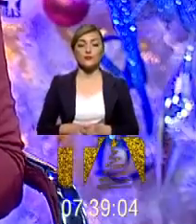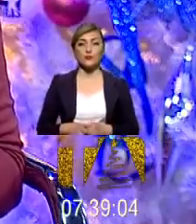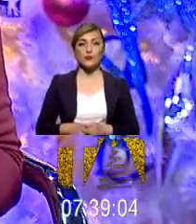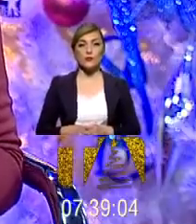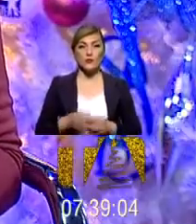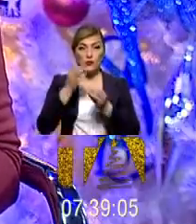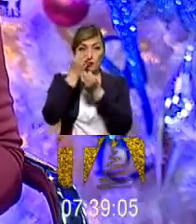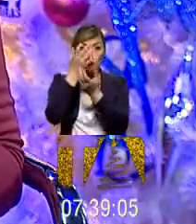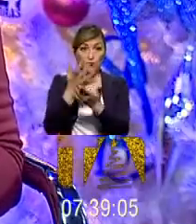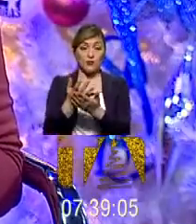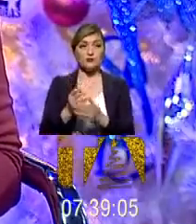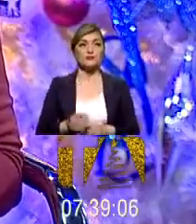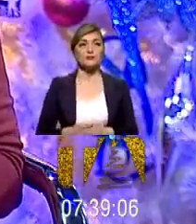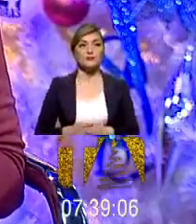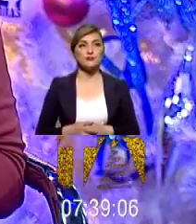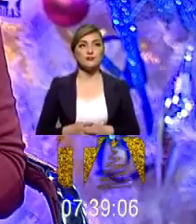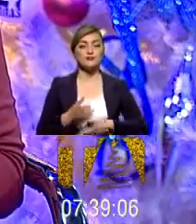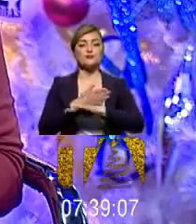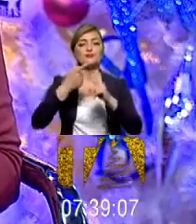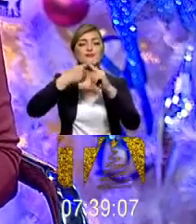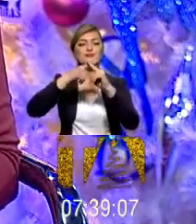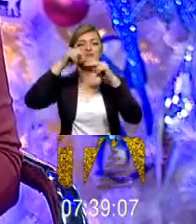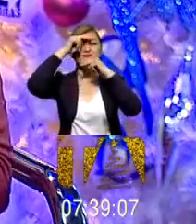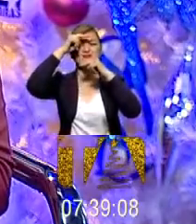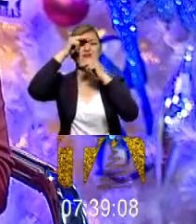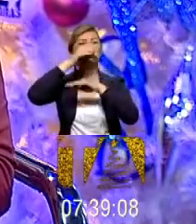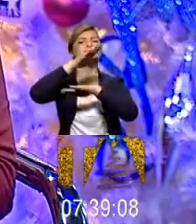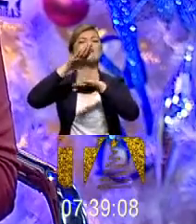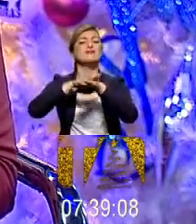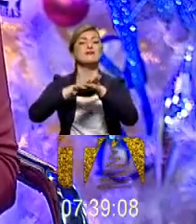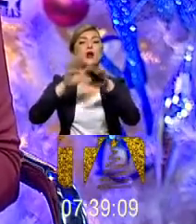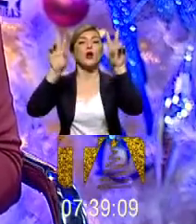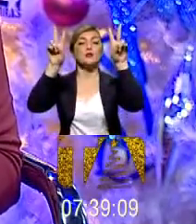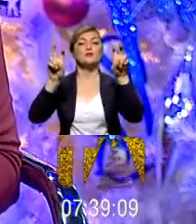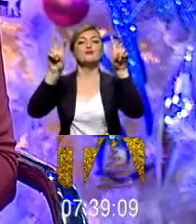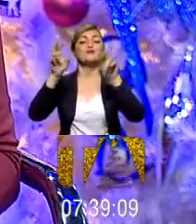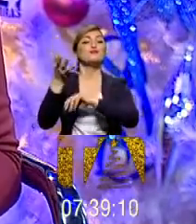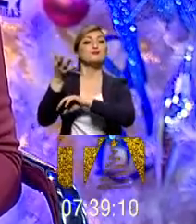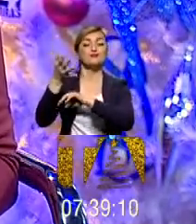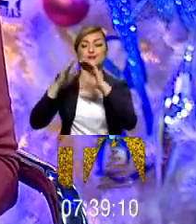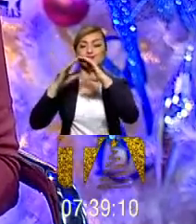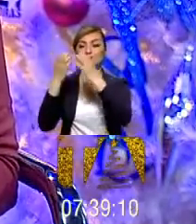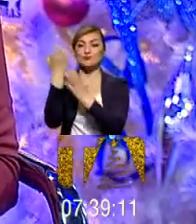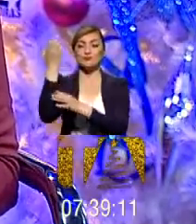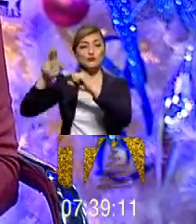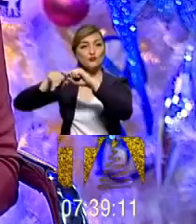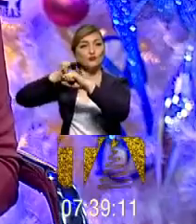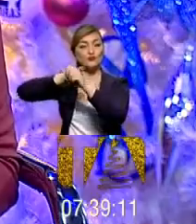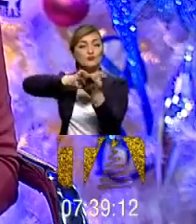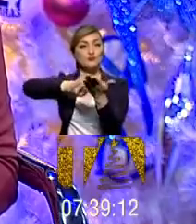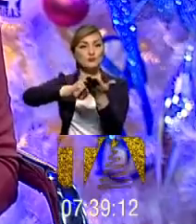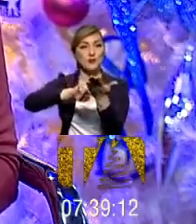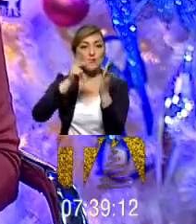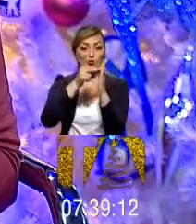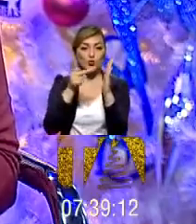es, les contamos lo que comentábamos al inicio de este noticiero. Ayer el COE Nacional se reunió para aclarar varios puntos del estado